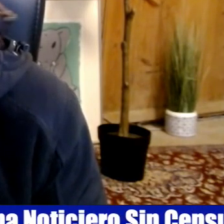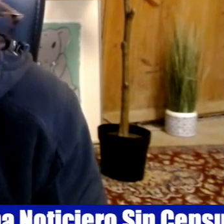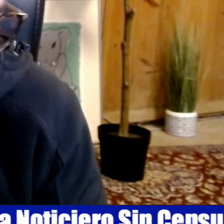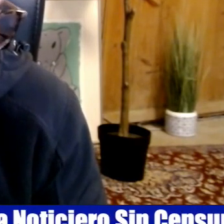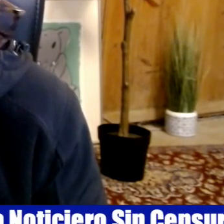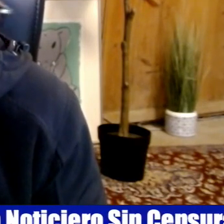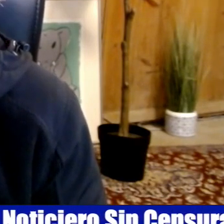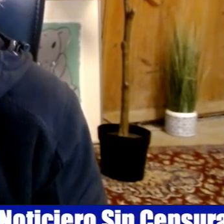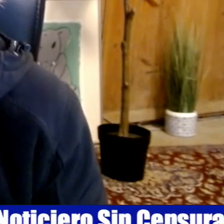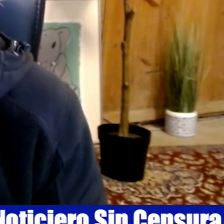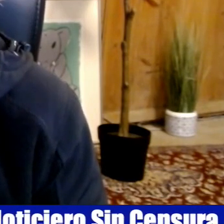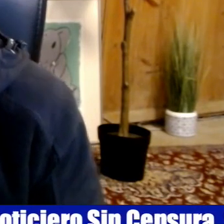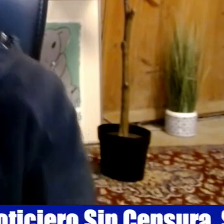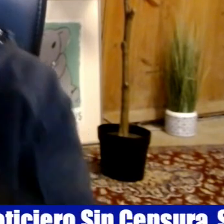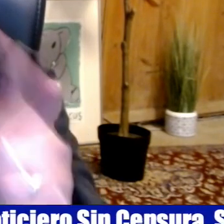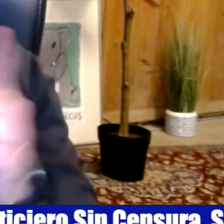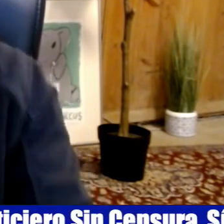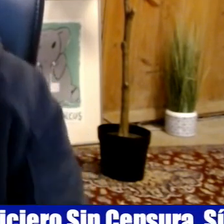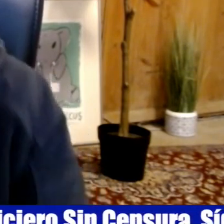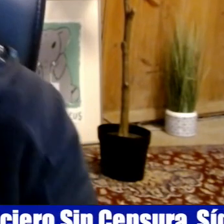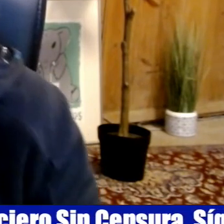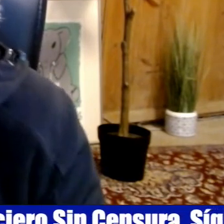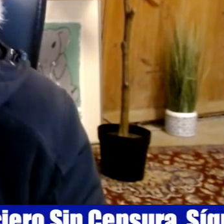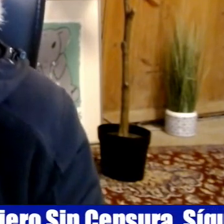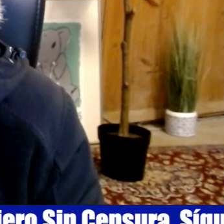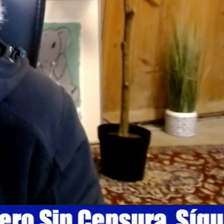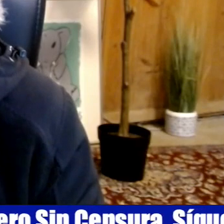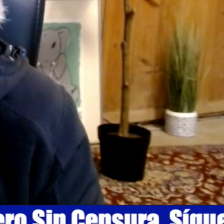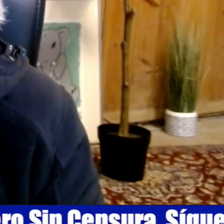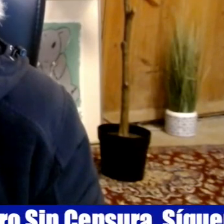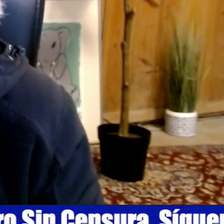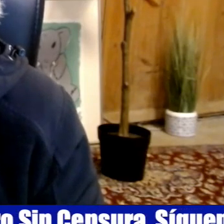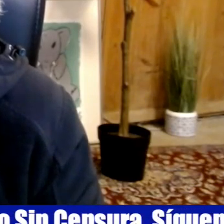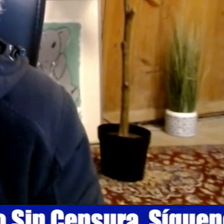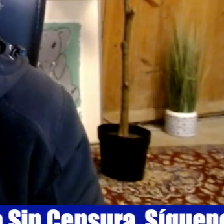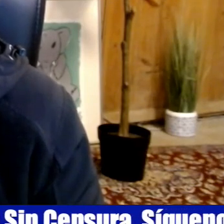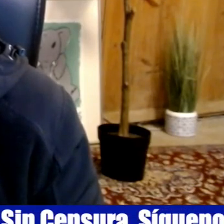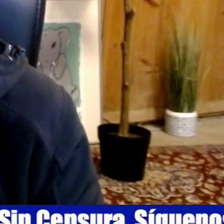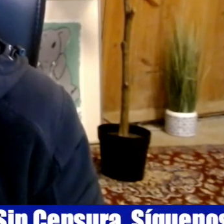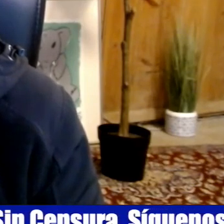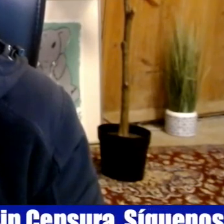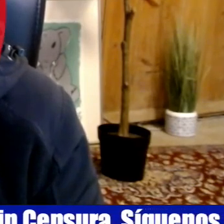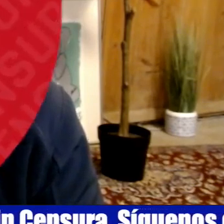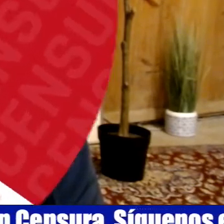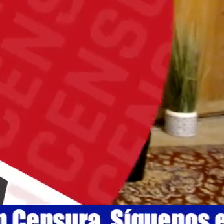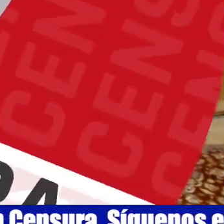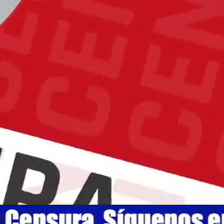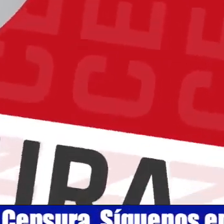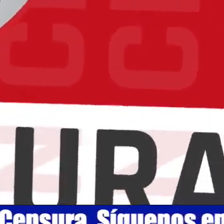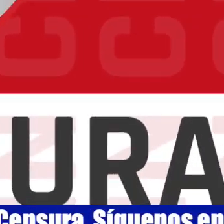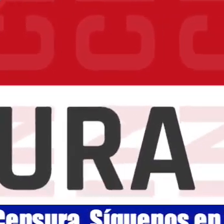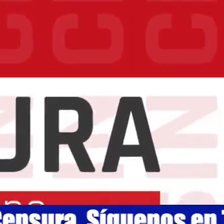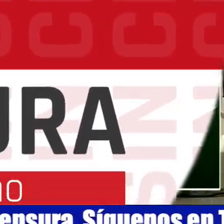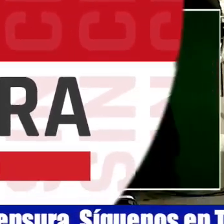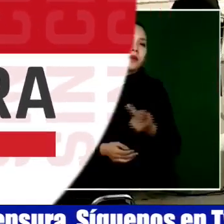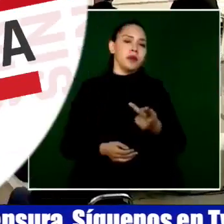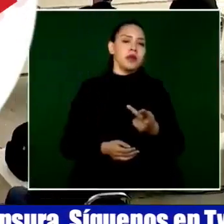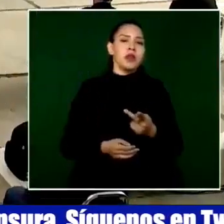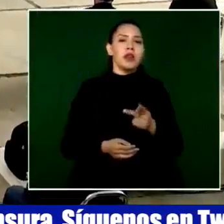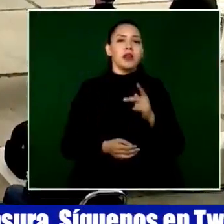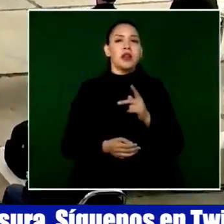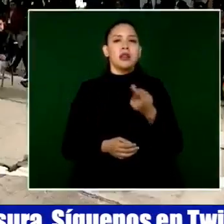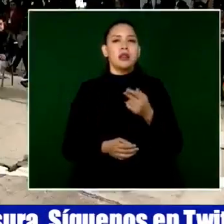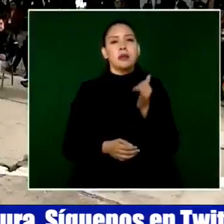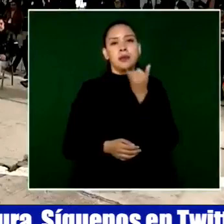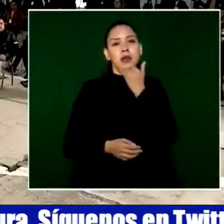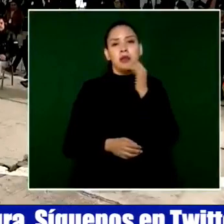en asesores y expertos. Esto fue lo que dijo el presidente hoy en la mañanera, creo que vale la pena retomarlo. De confrontar,